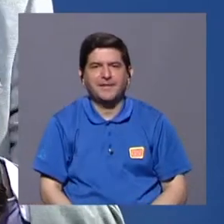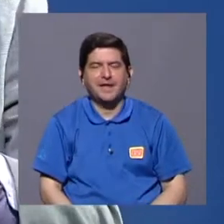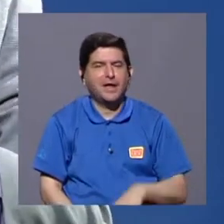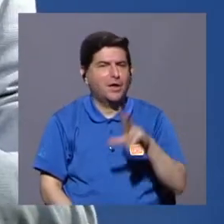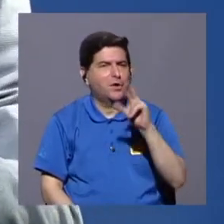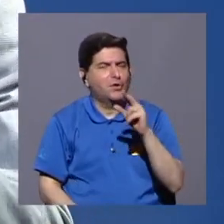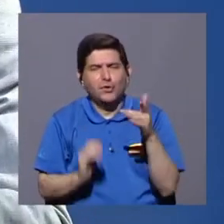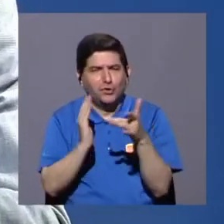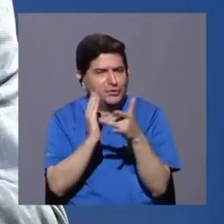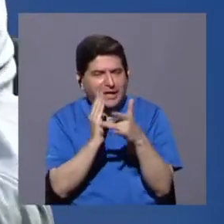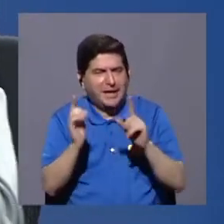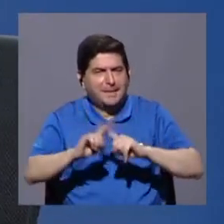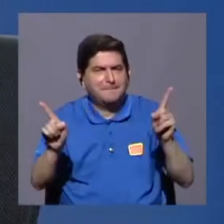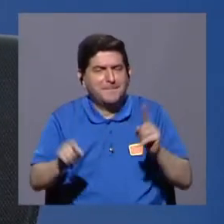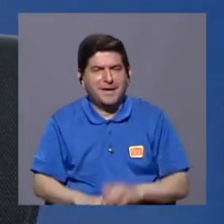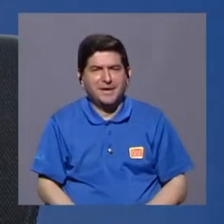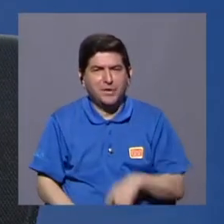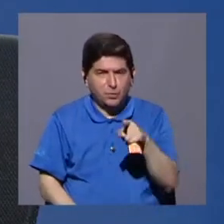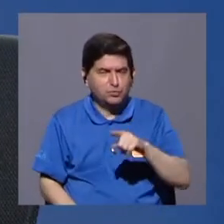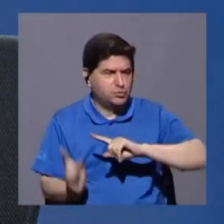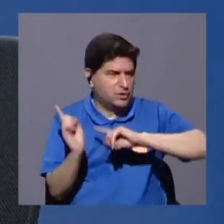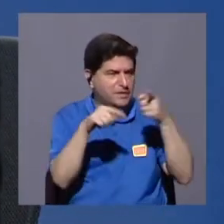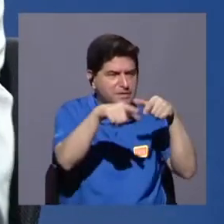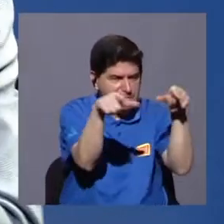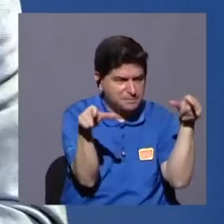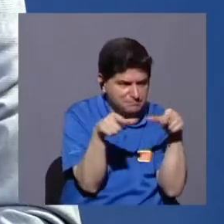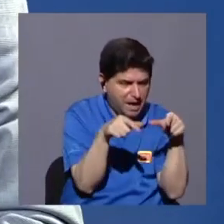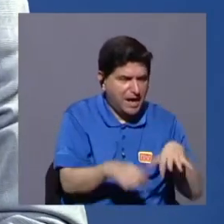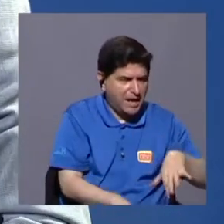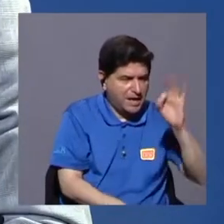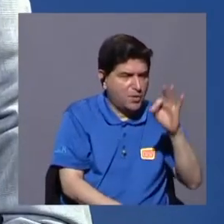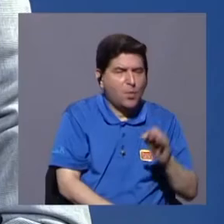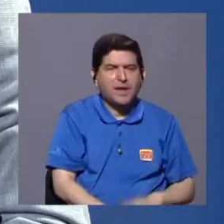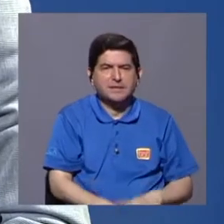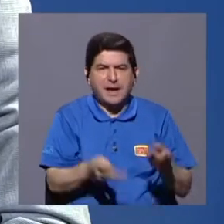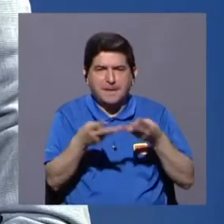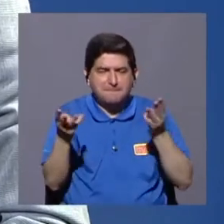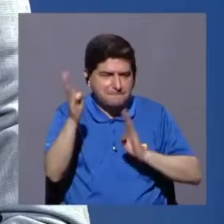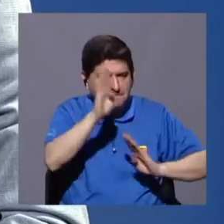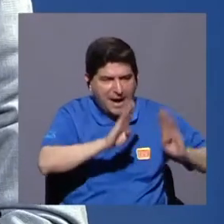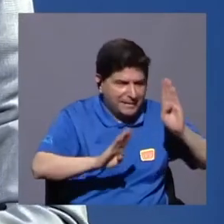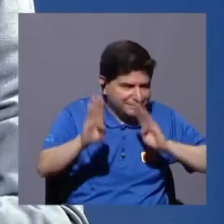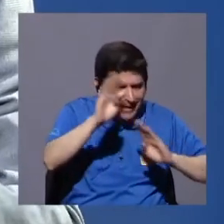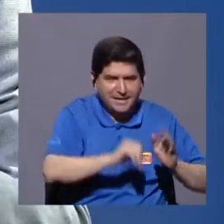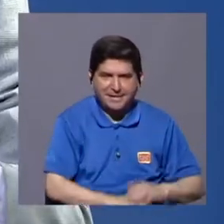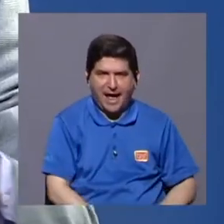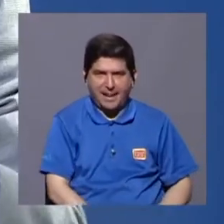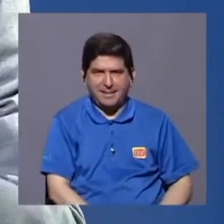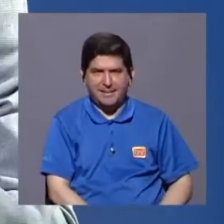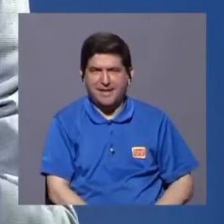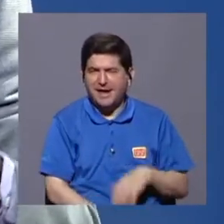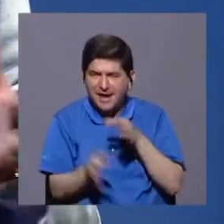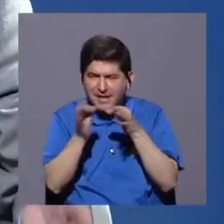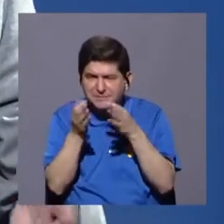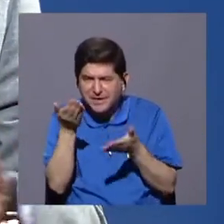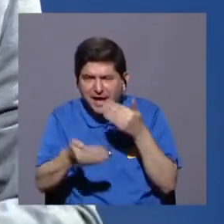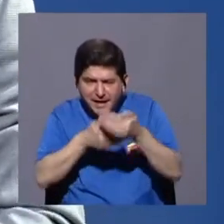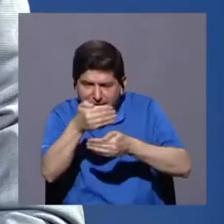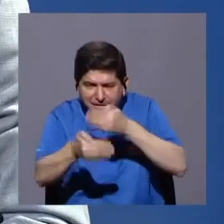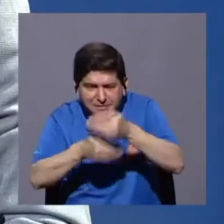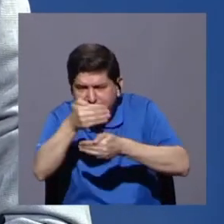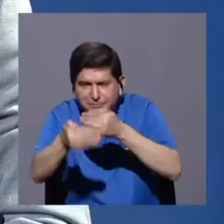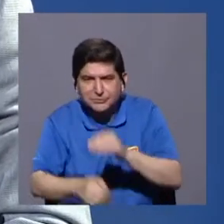tecnicismo toda esa parte desde que ustedes van al campo obtienen material biológico de la alpaca es explicarnos un poquito de